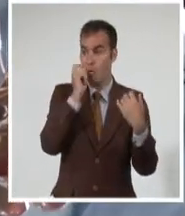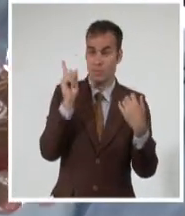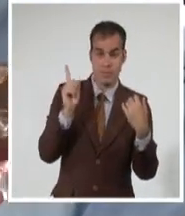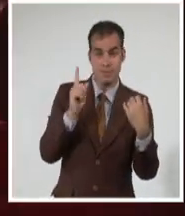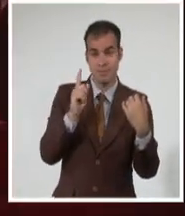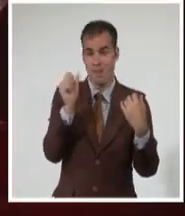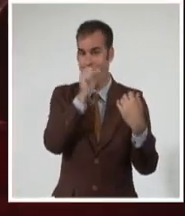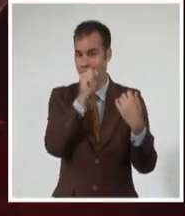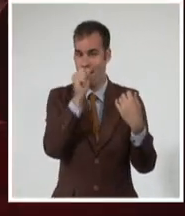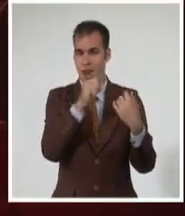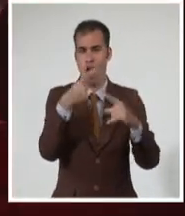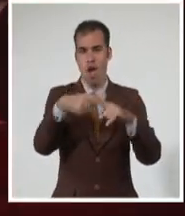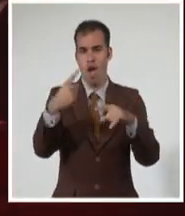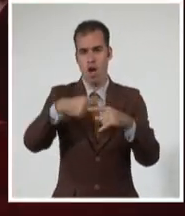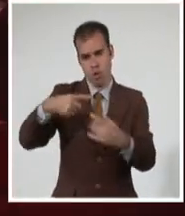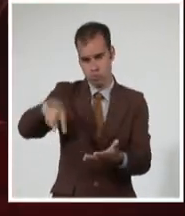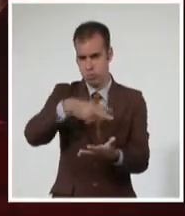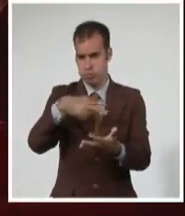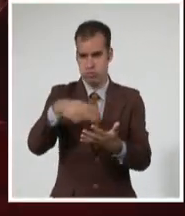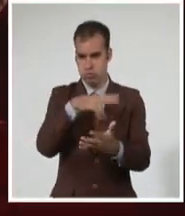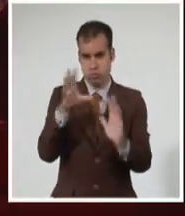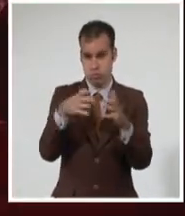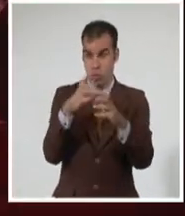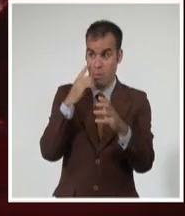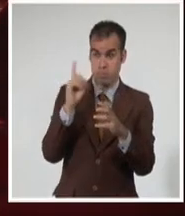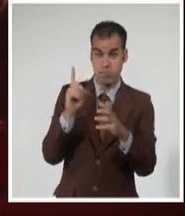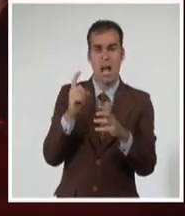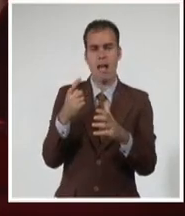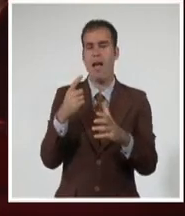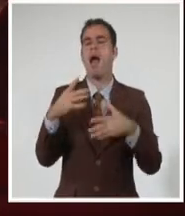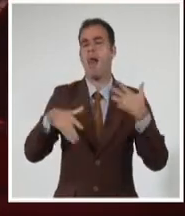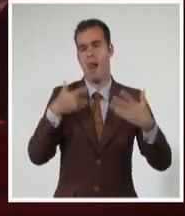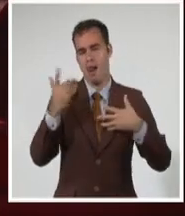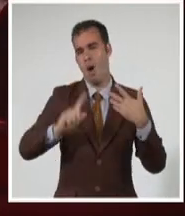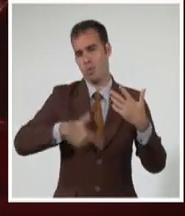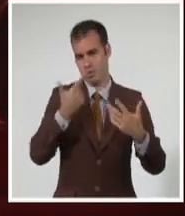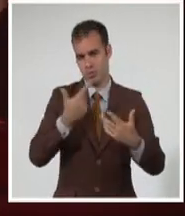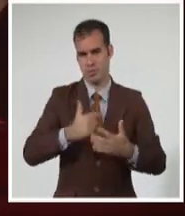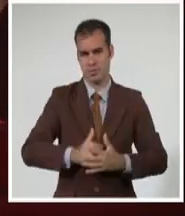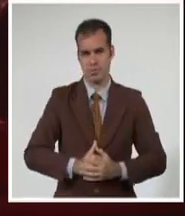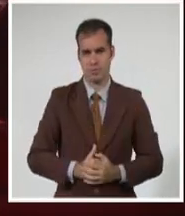el Conjunto Folclórico Nacional, tuvieron a su cargo la parte cultural de la actividad.